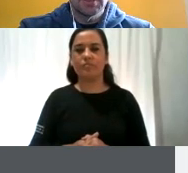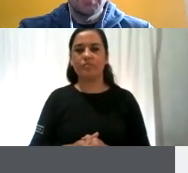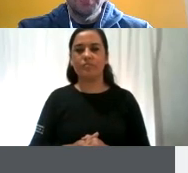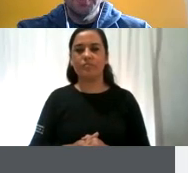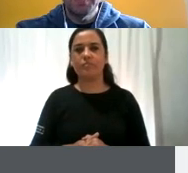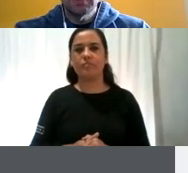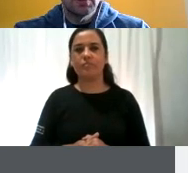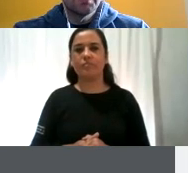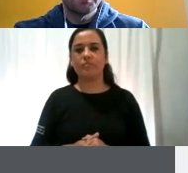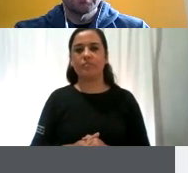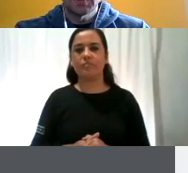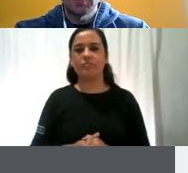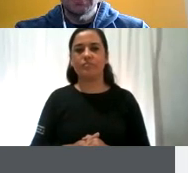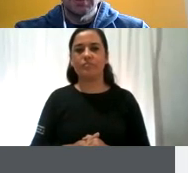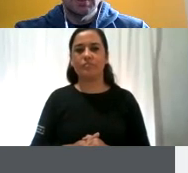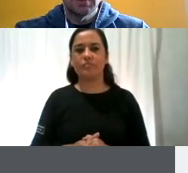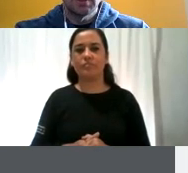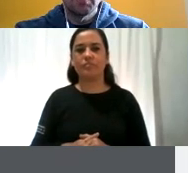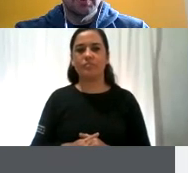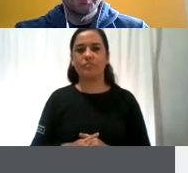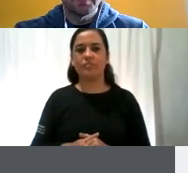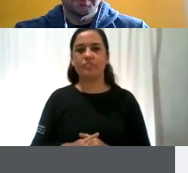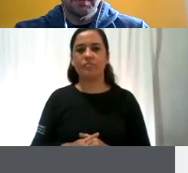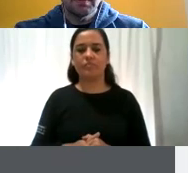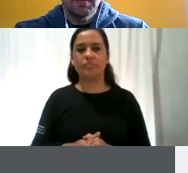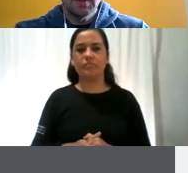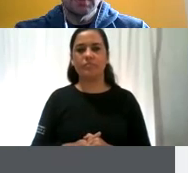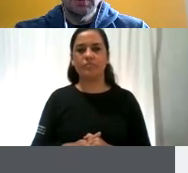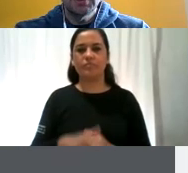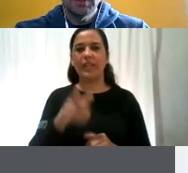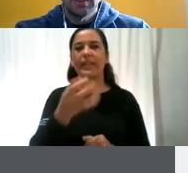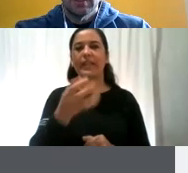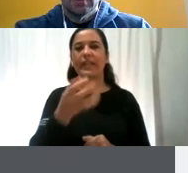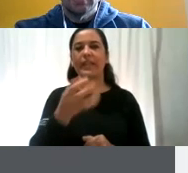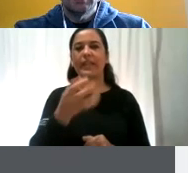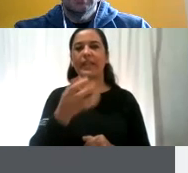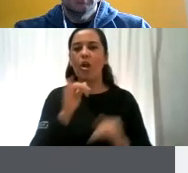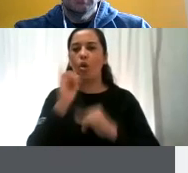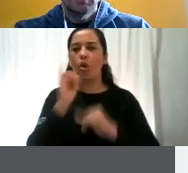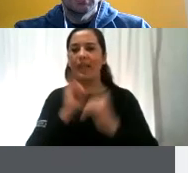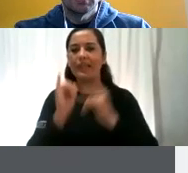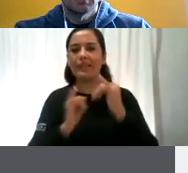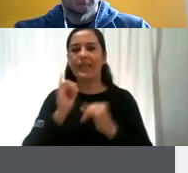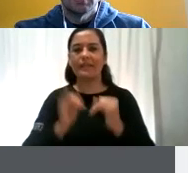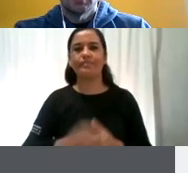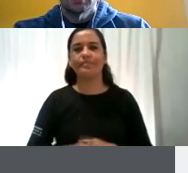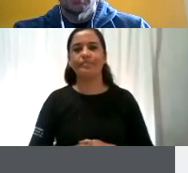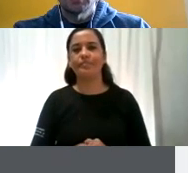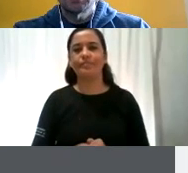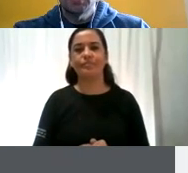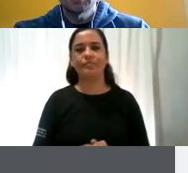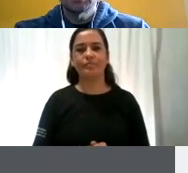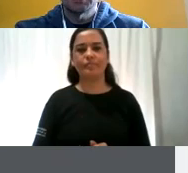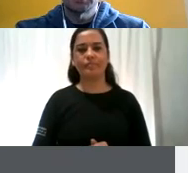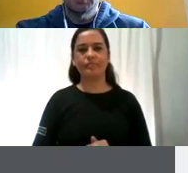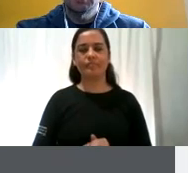Entonces, el primer planteo que dice este ejemplo, dice eh, que